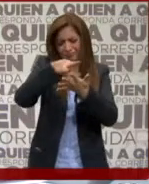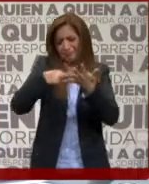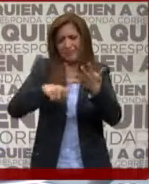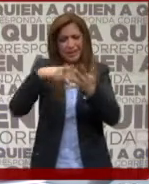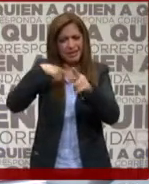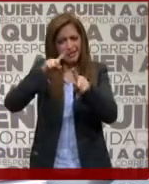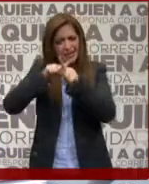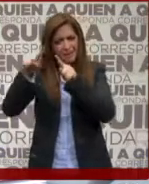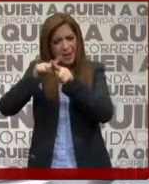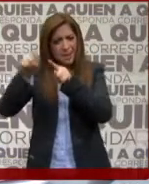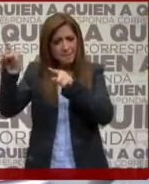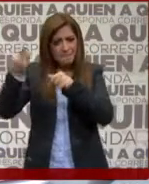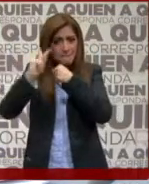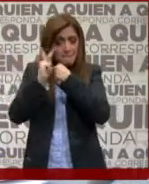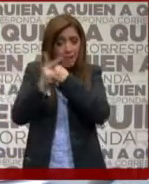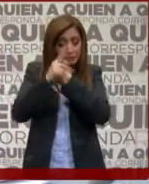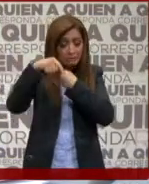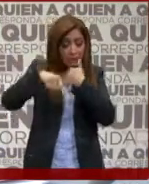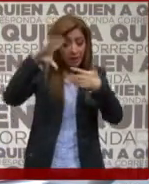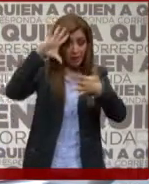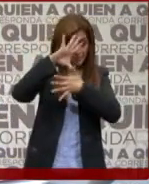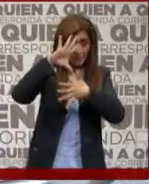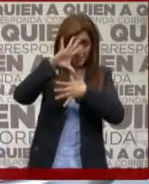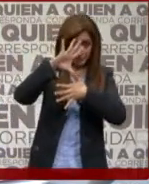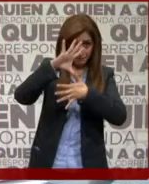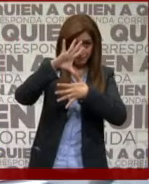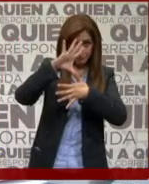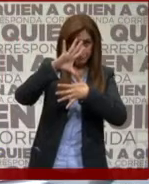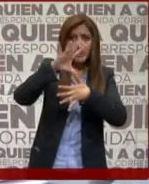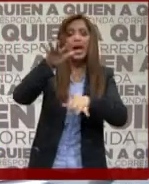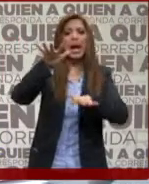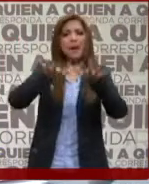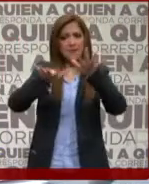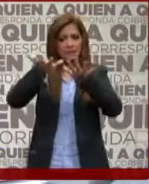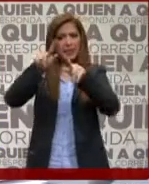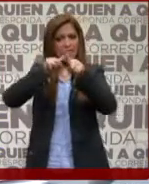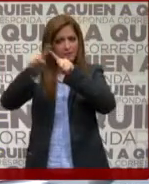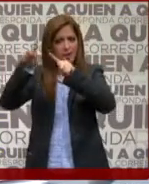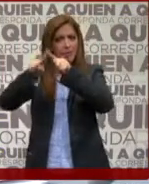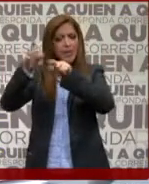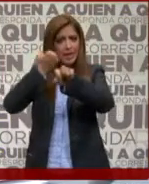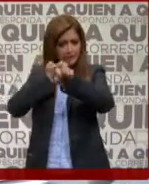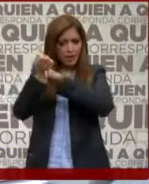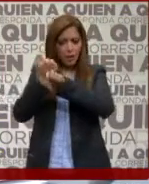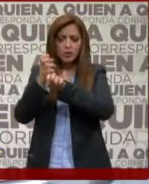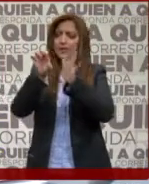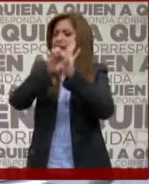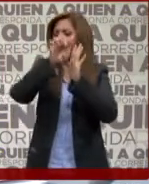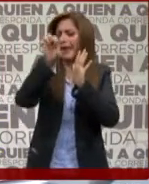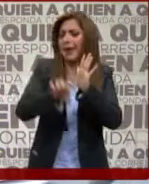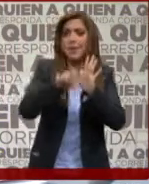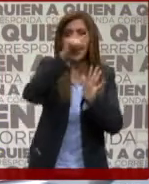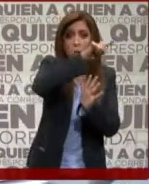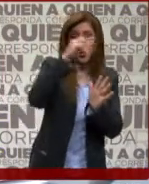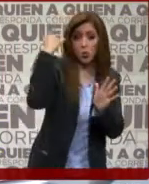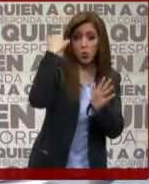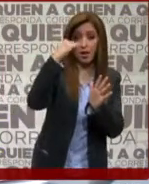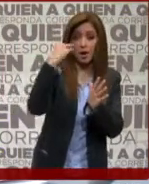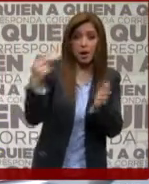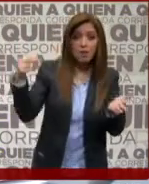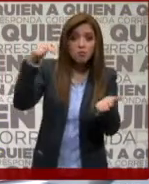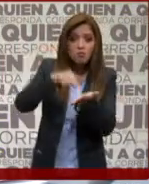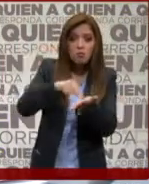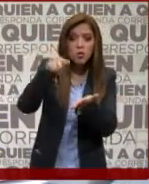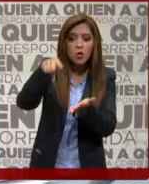de este de américa con la gira repetimos en muchos estados porque cuando la gira llega a guadalajara atendemos a